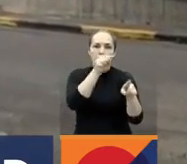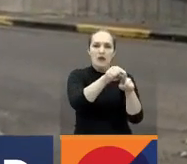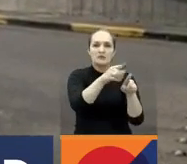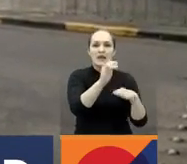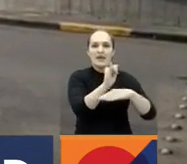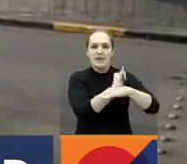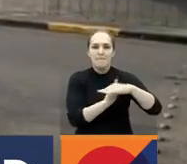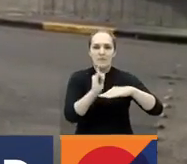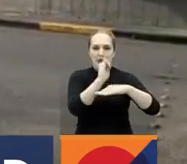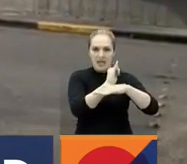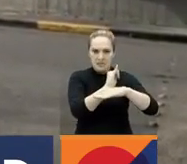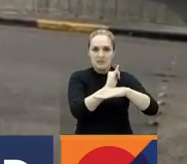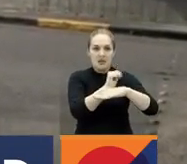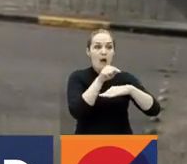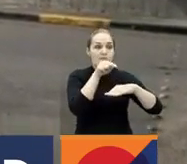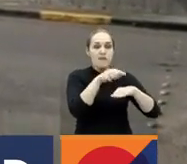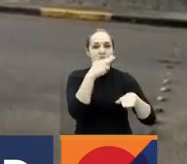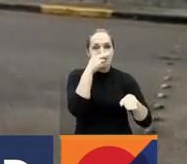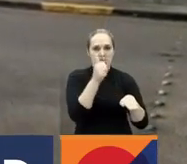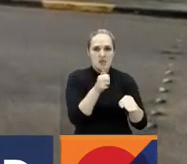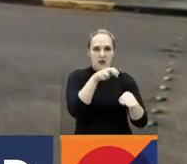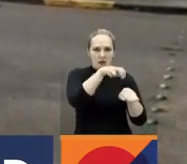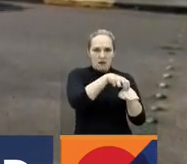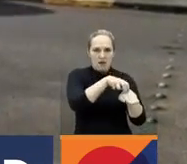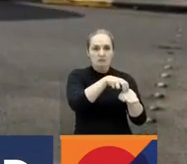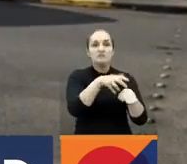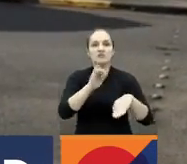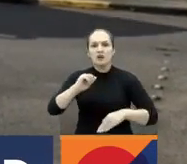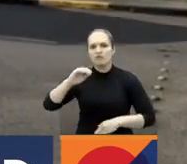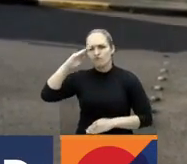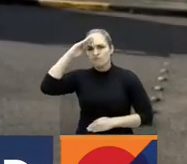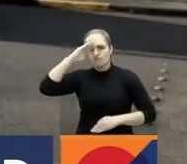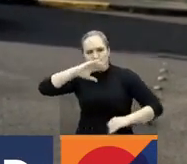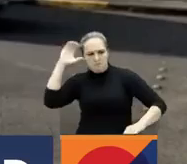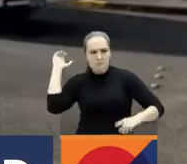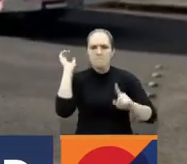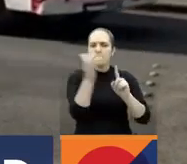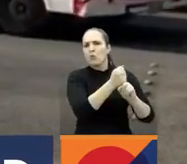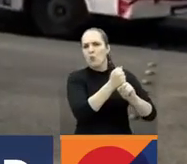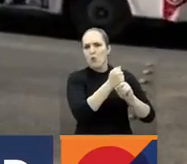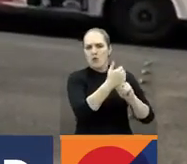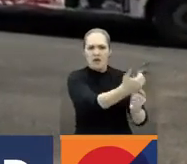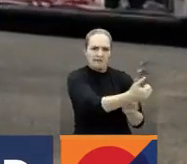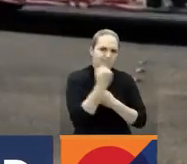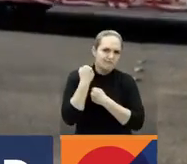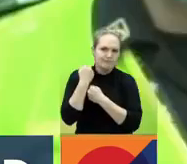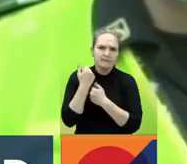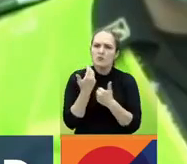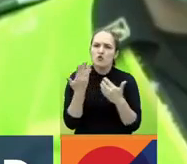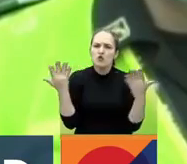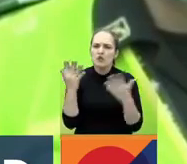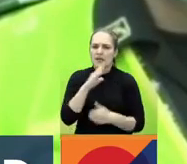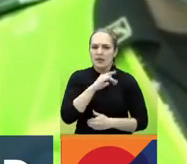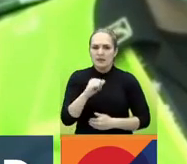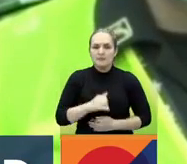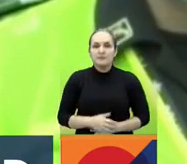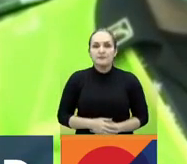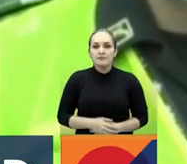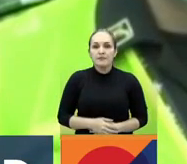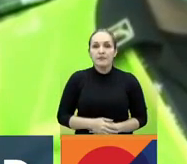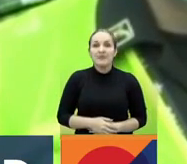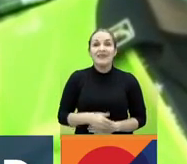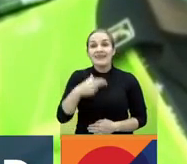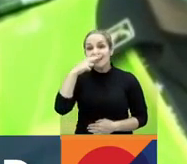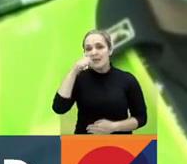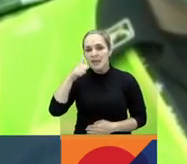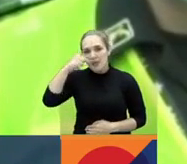Ipiales. Al respecto se refirió el coronel Edgar Vega, comandante operativo de la Seguridad Ciudadana de Cali. Mediante un engaño